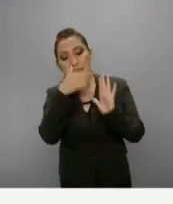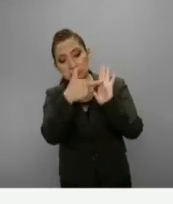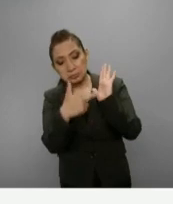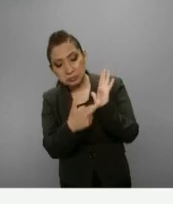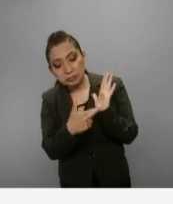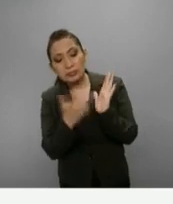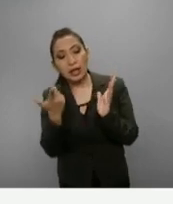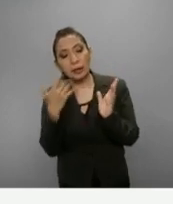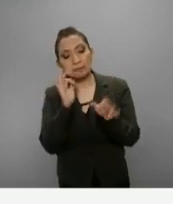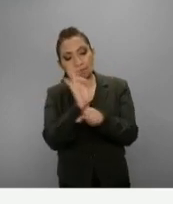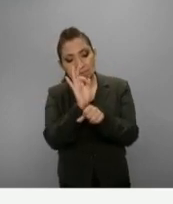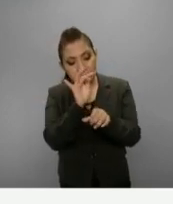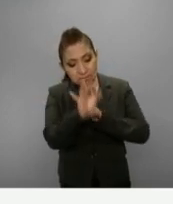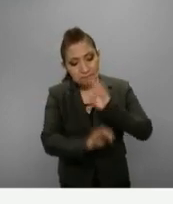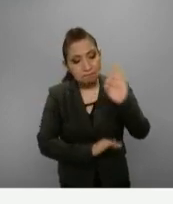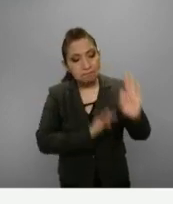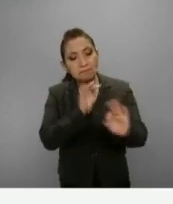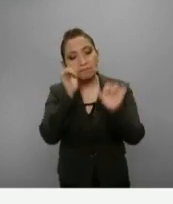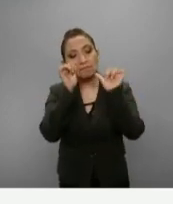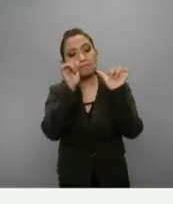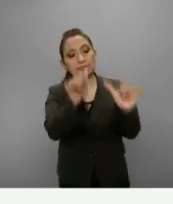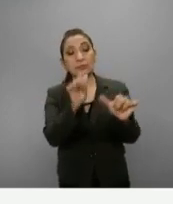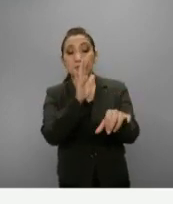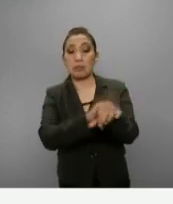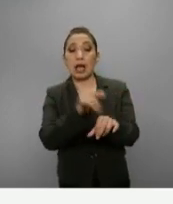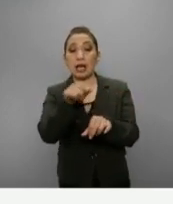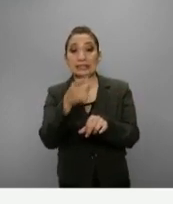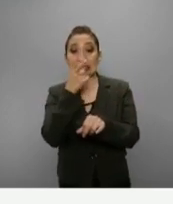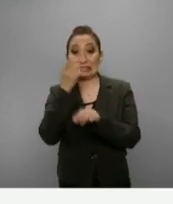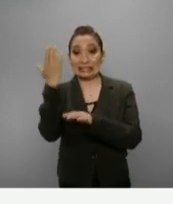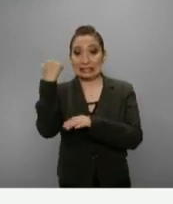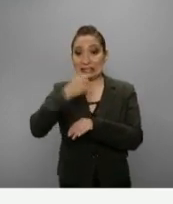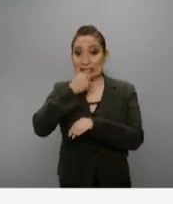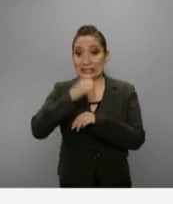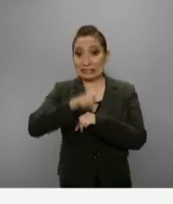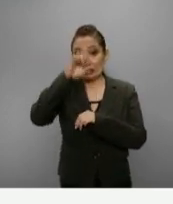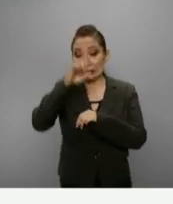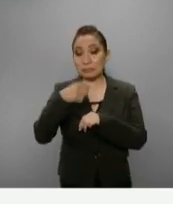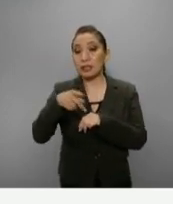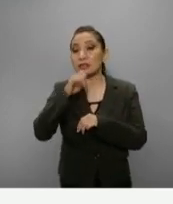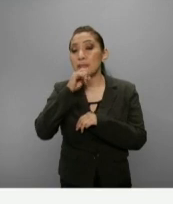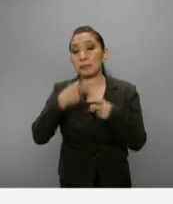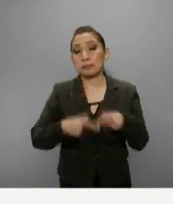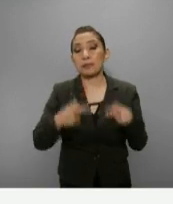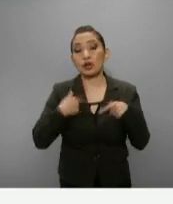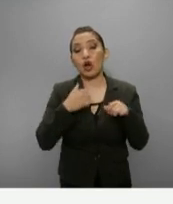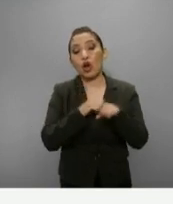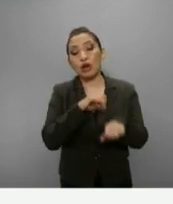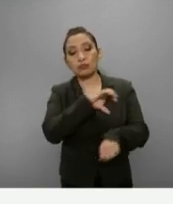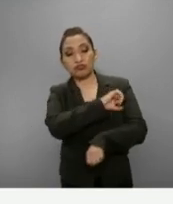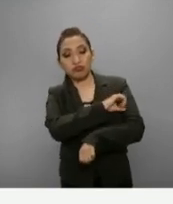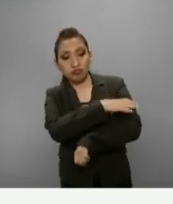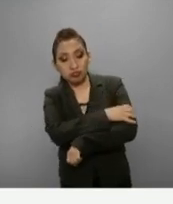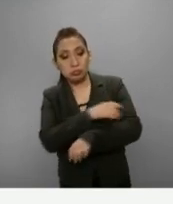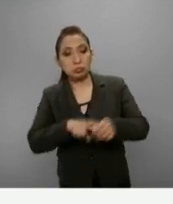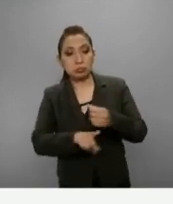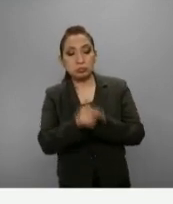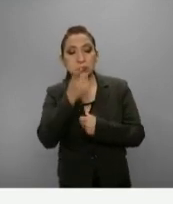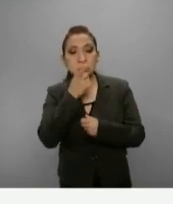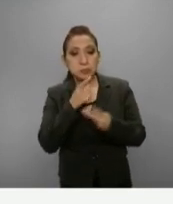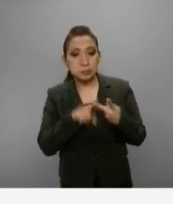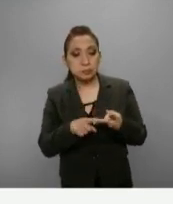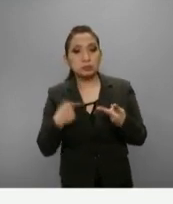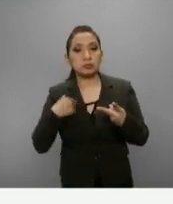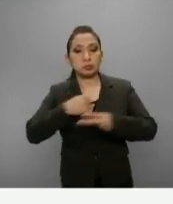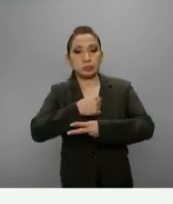un protocolo de asistencia y de atención, sobre todo, decíamos, a los mayores de edad, pero también a las personas con hipertensión, con